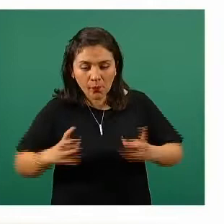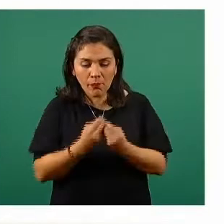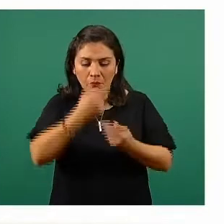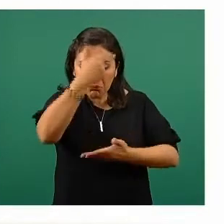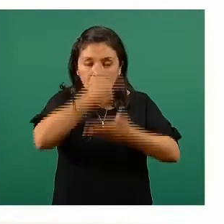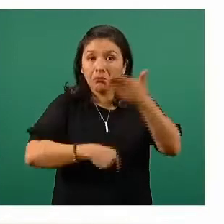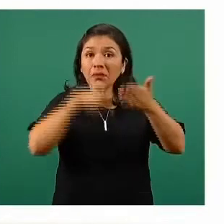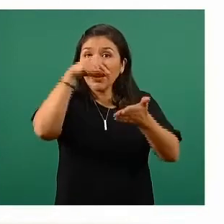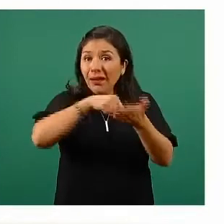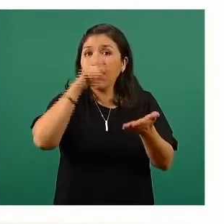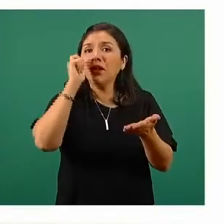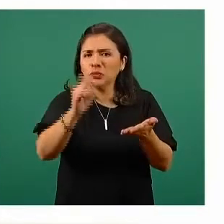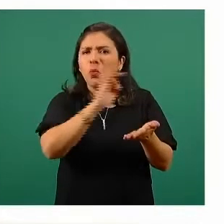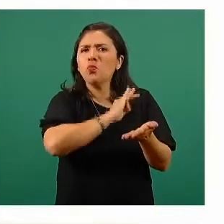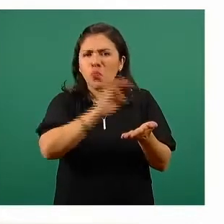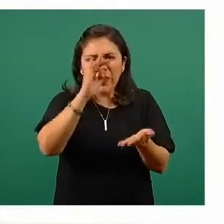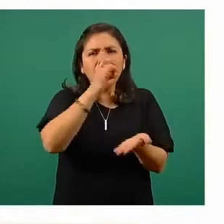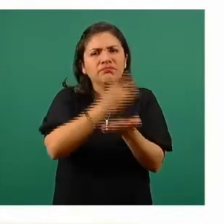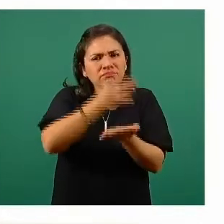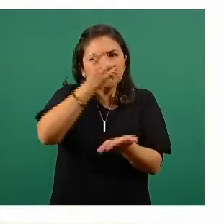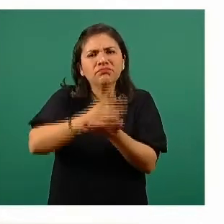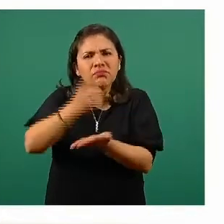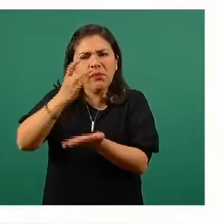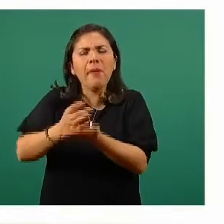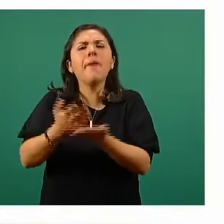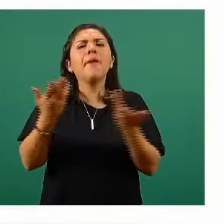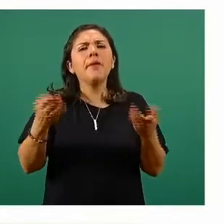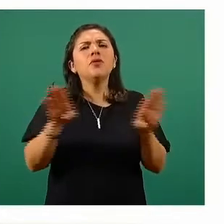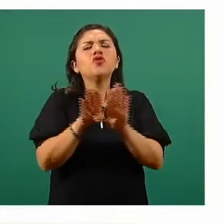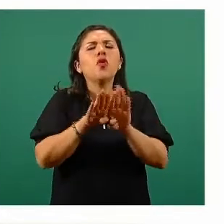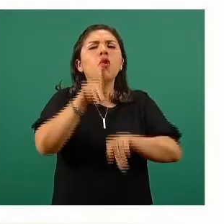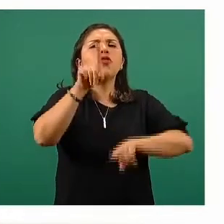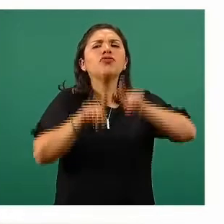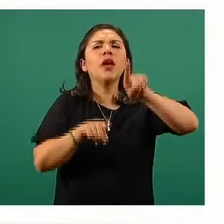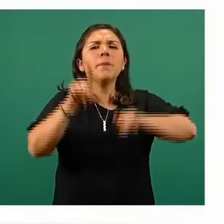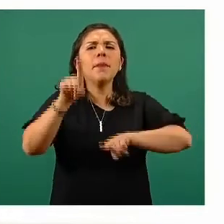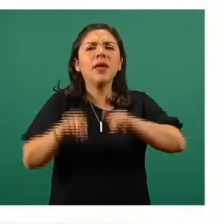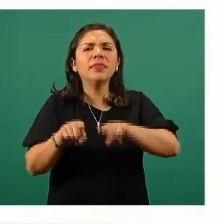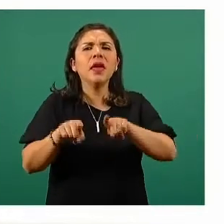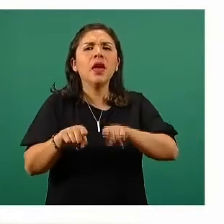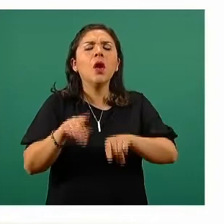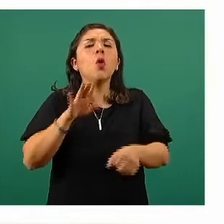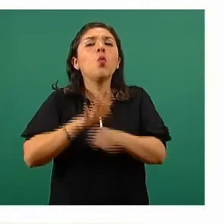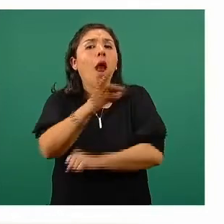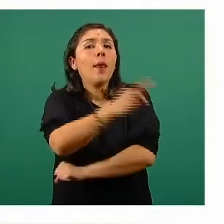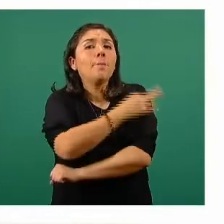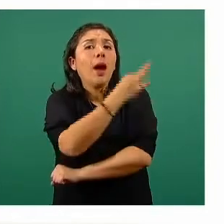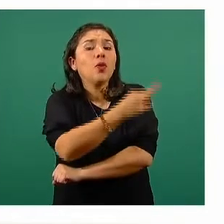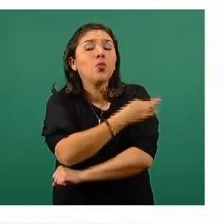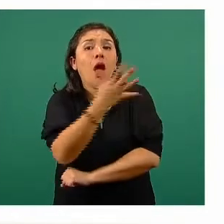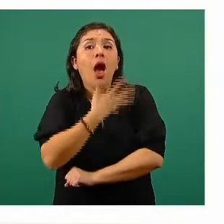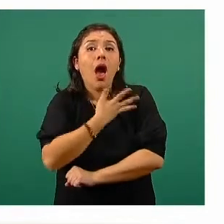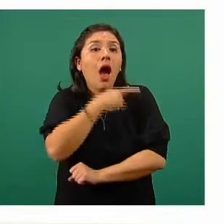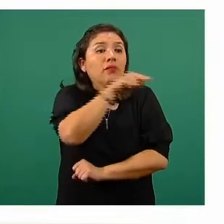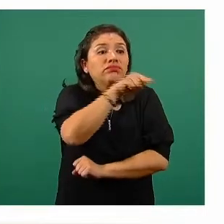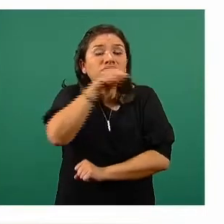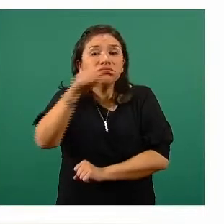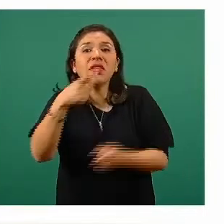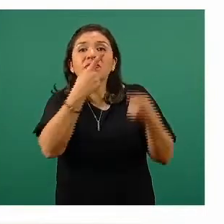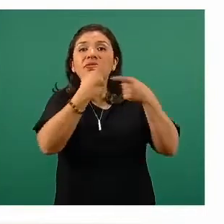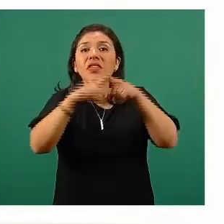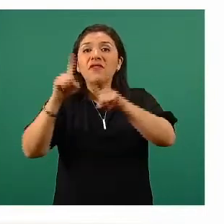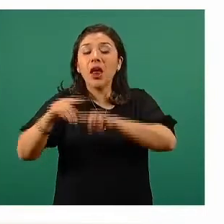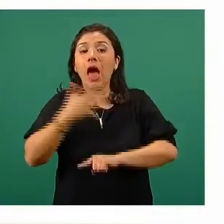adversos se pueden identificar dependiendo la vacuna que se haya aplicado. Identificamos